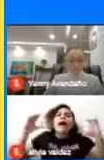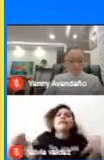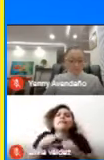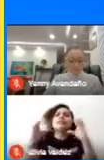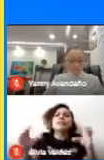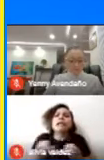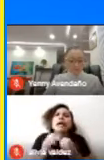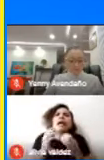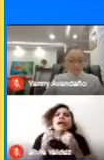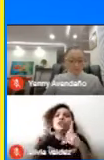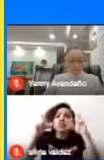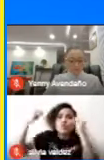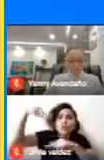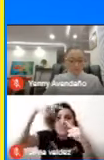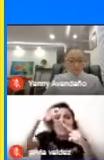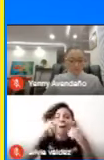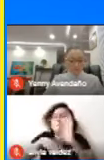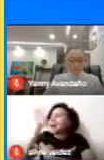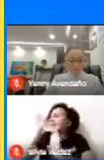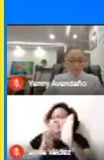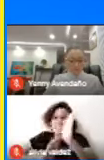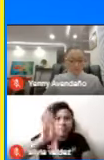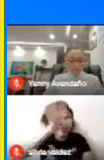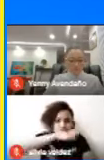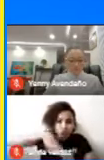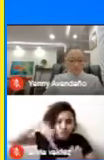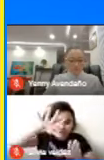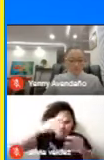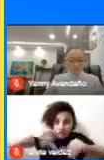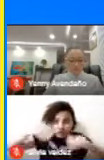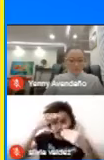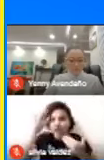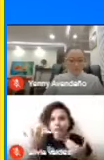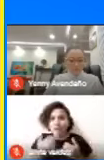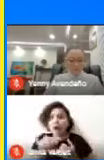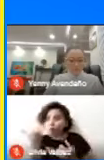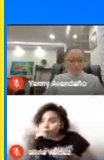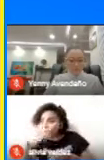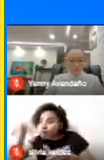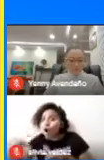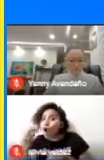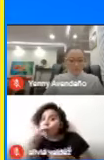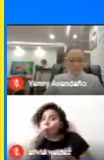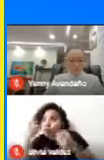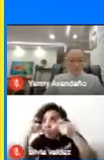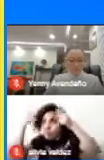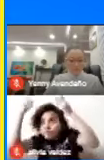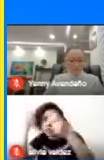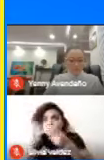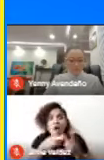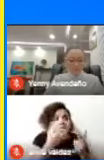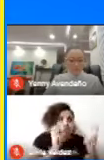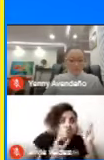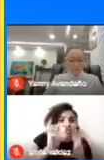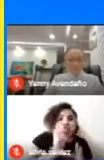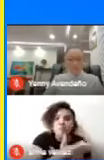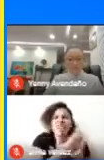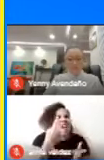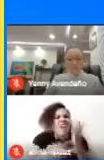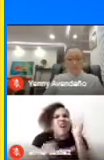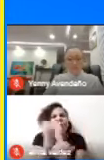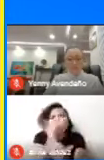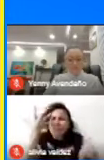actividades turísticas que se desarrollan en el territorio? ¿Hay zona gastronómica? ¿Hay zona de museos? ¿Qué